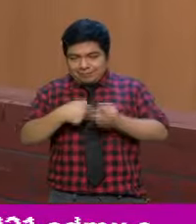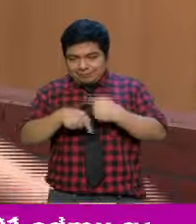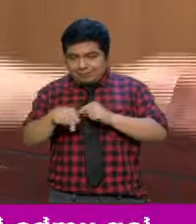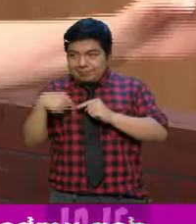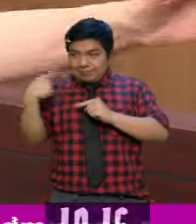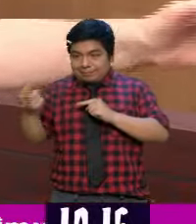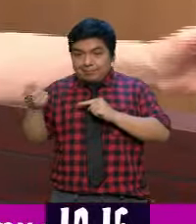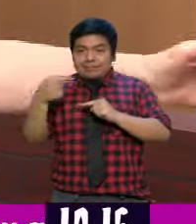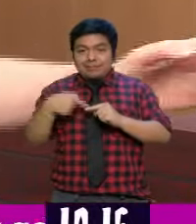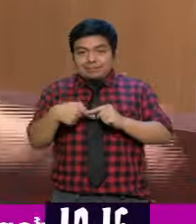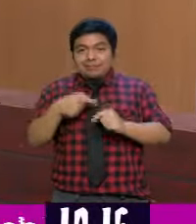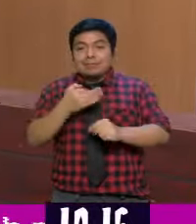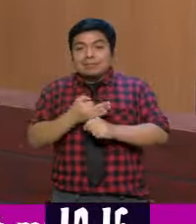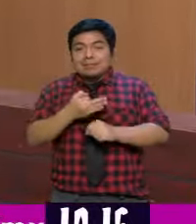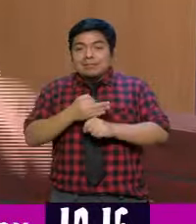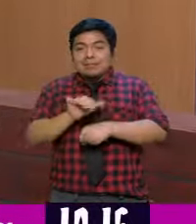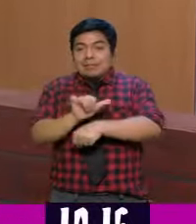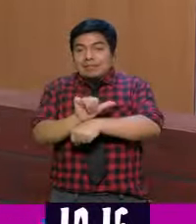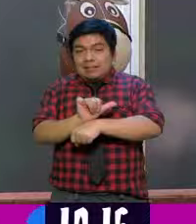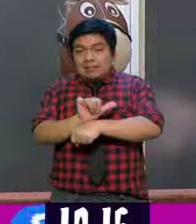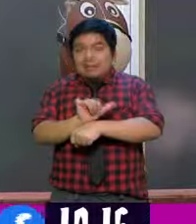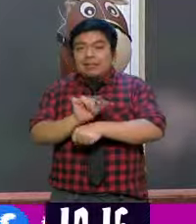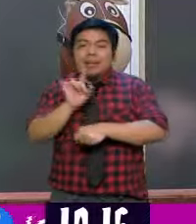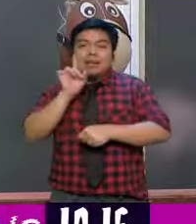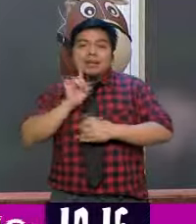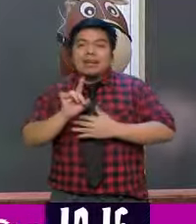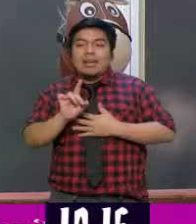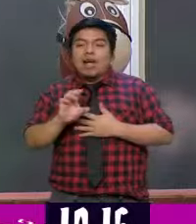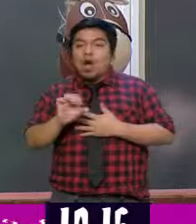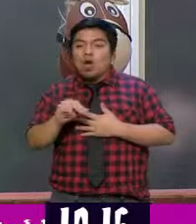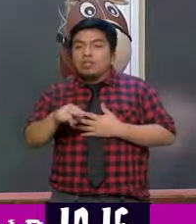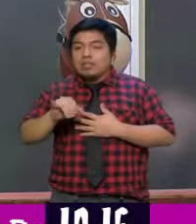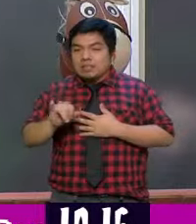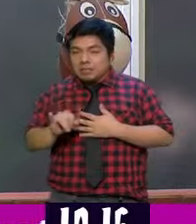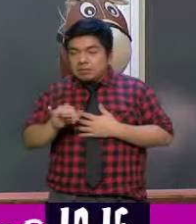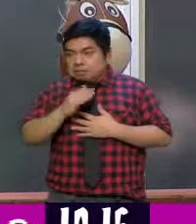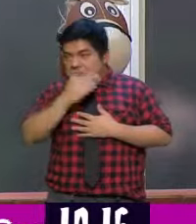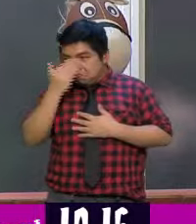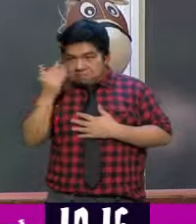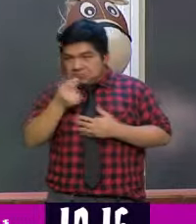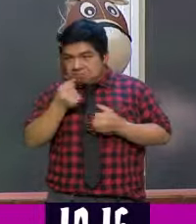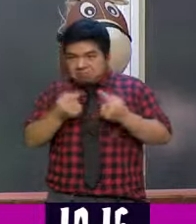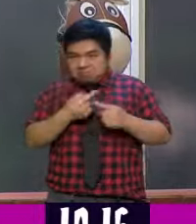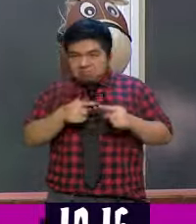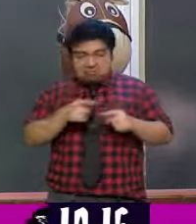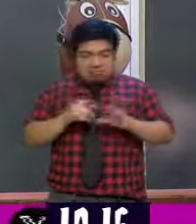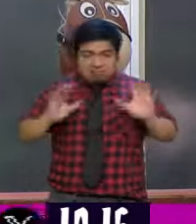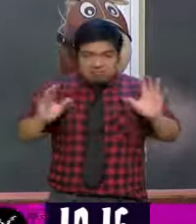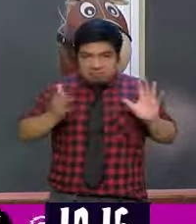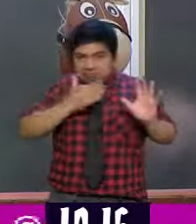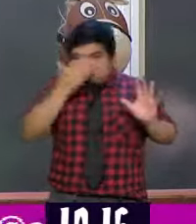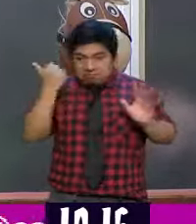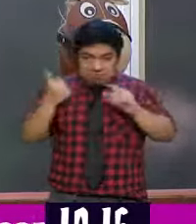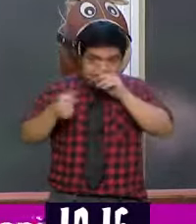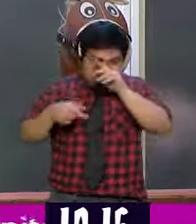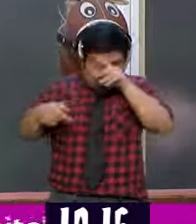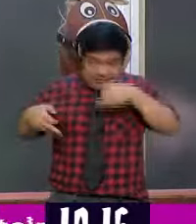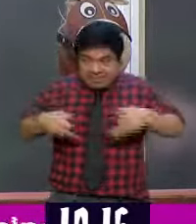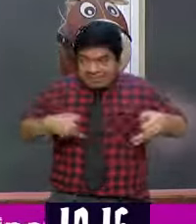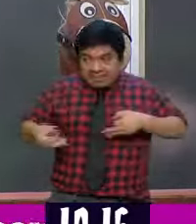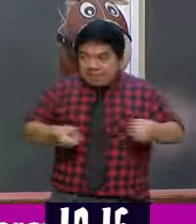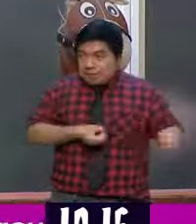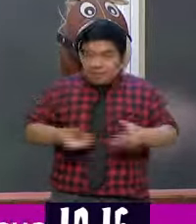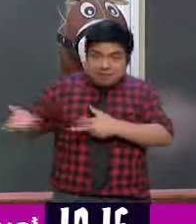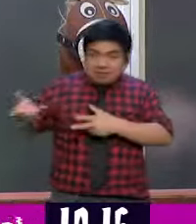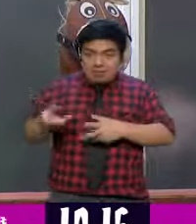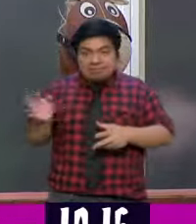no, tenemos a la actriz Conchi de León. La tía Mariela, quién sabe qué esperpento sea. La dejó, ¿verdad?, usted allá. La ha de haber dejado en el teatro. La dejaste ahí, la